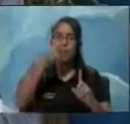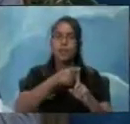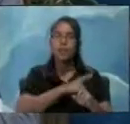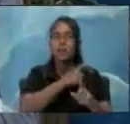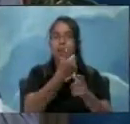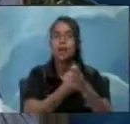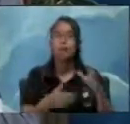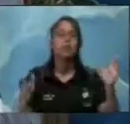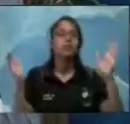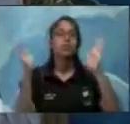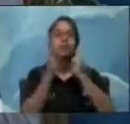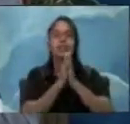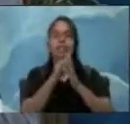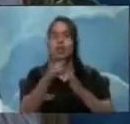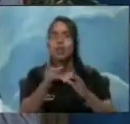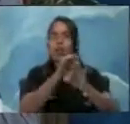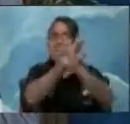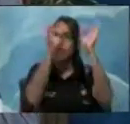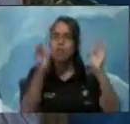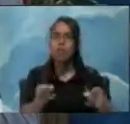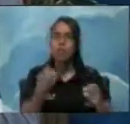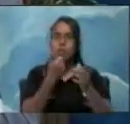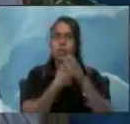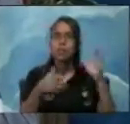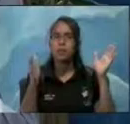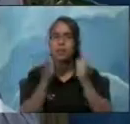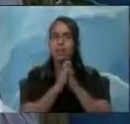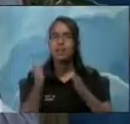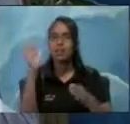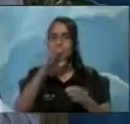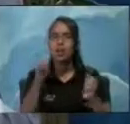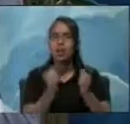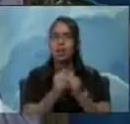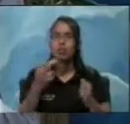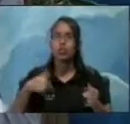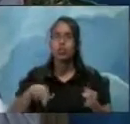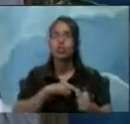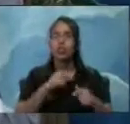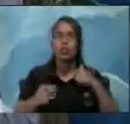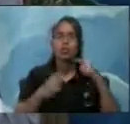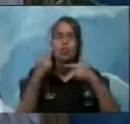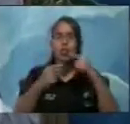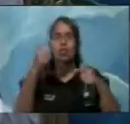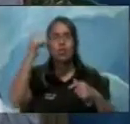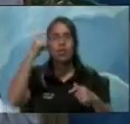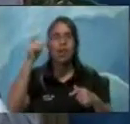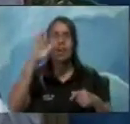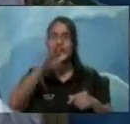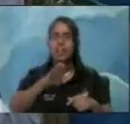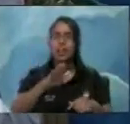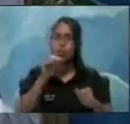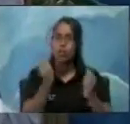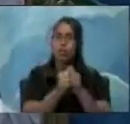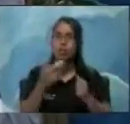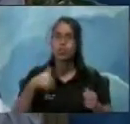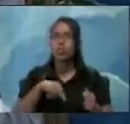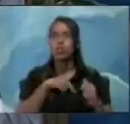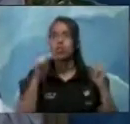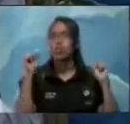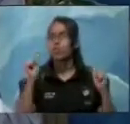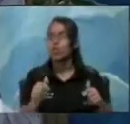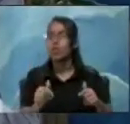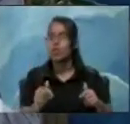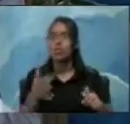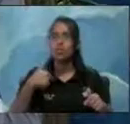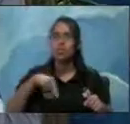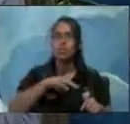Espíritu Santo en forma del Espíritu Santo y está con nosotros todos los días está con nosotros y y hoy y hoy